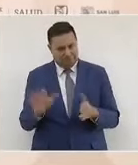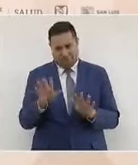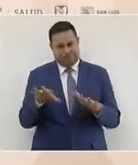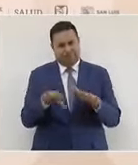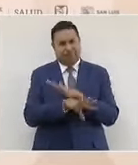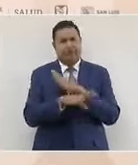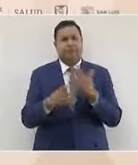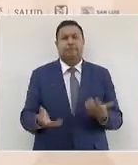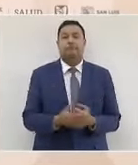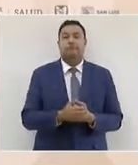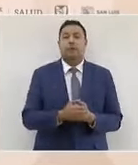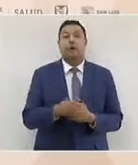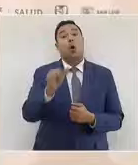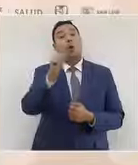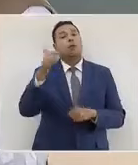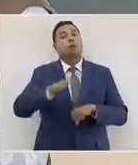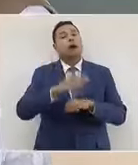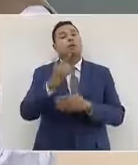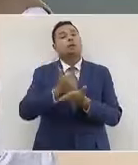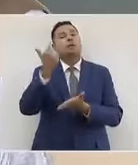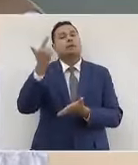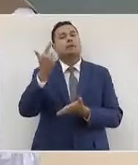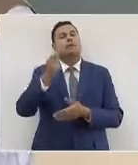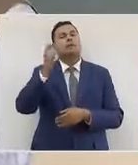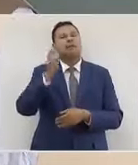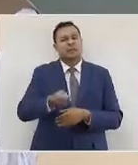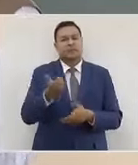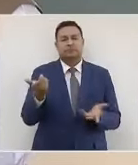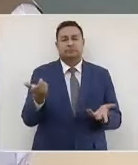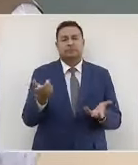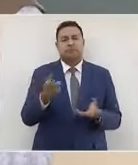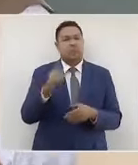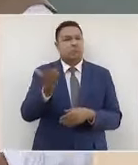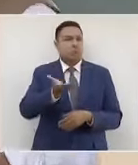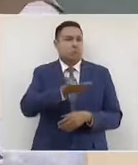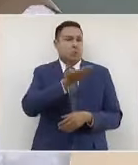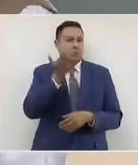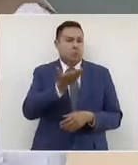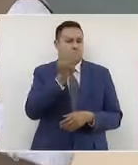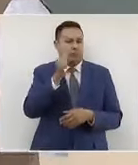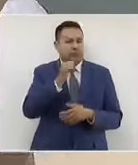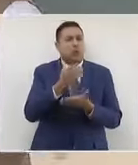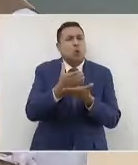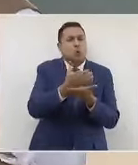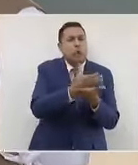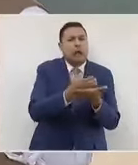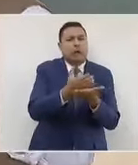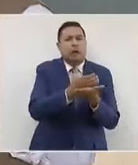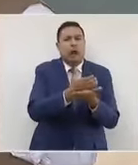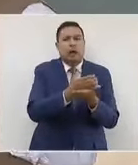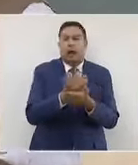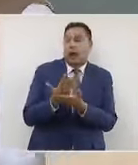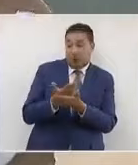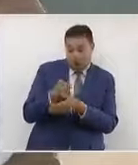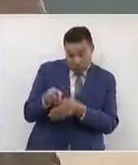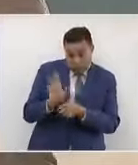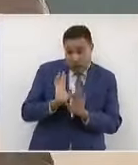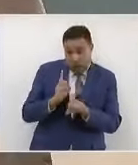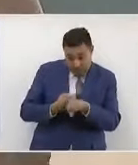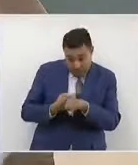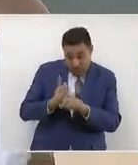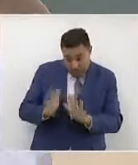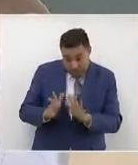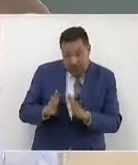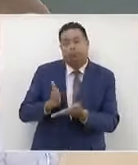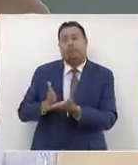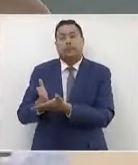los elementos también más graves, un sistema muy basado en lo curativo, es decir, que esperaba la enfermedad.